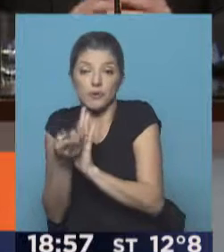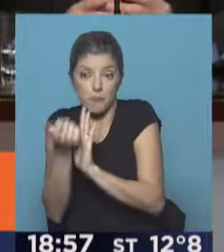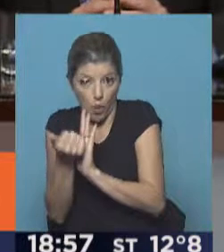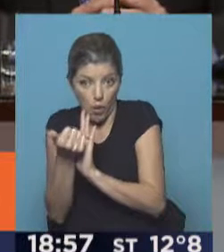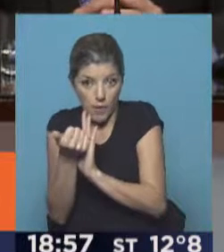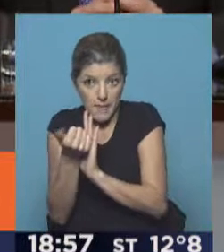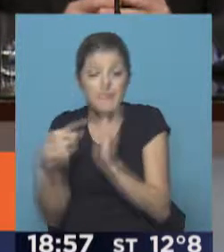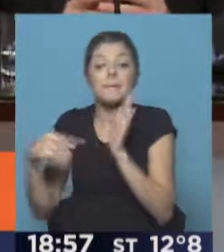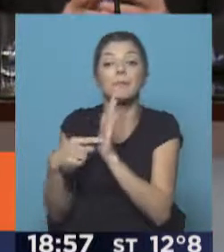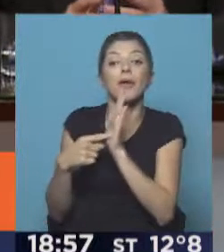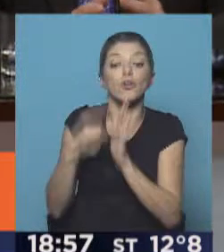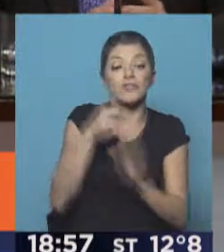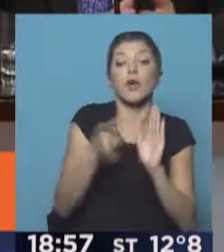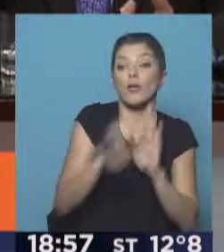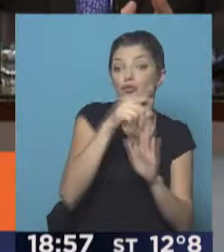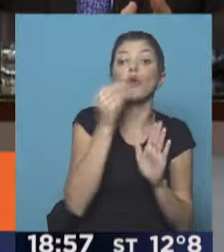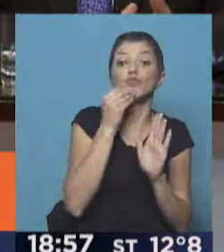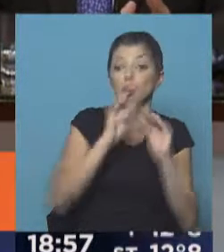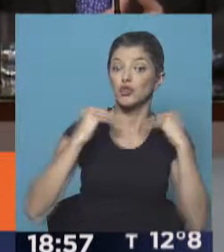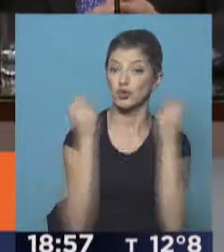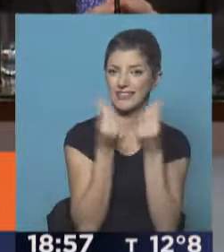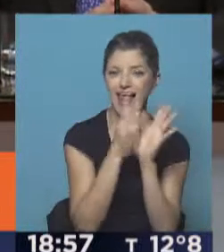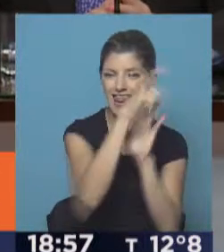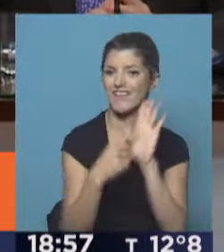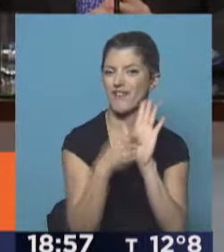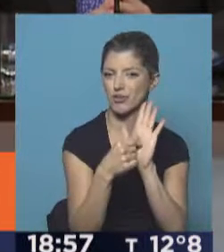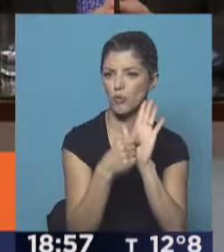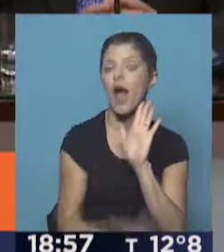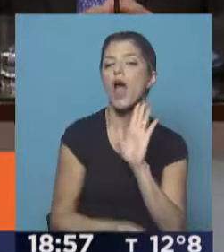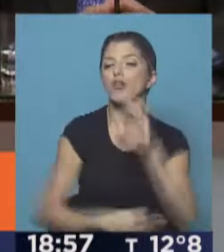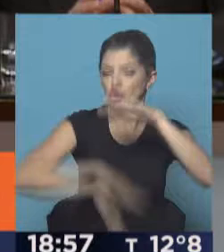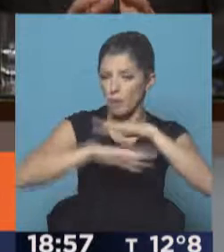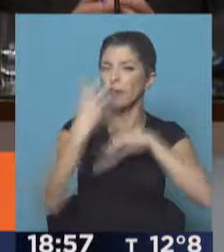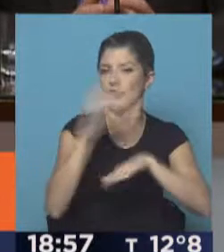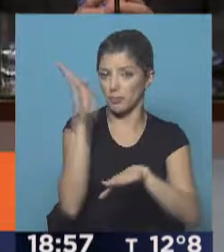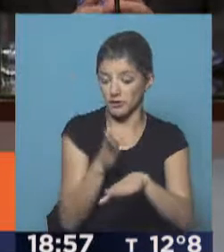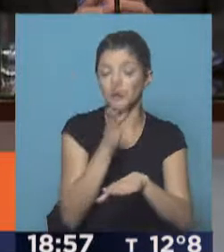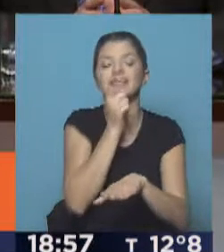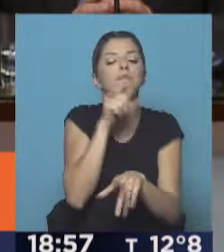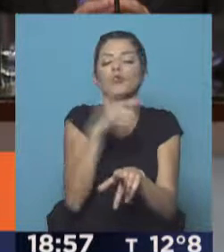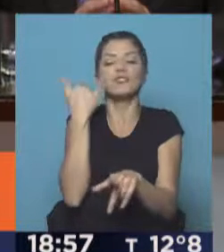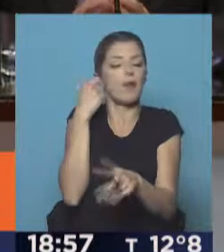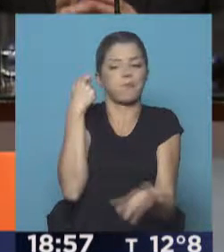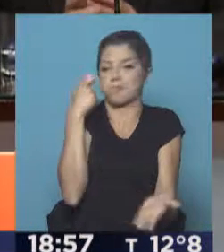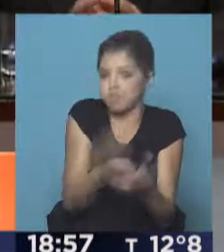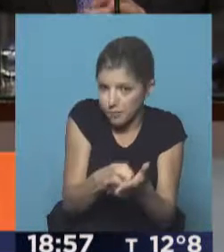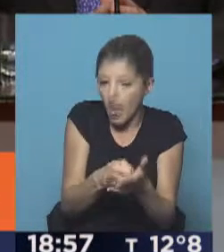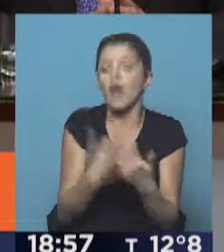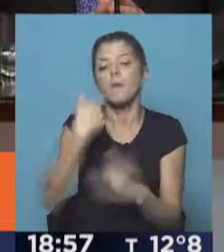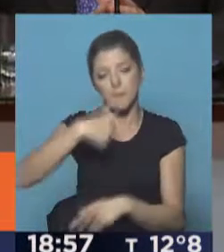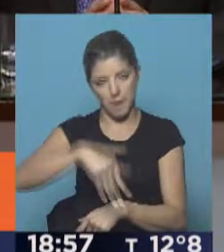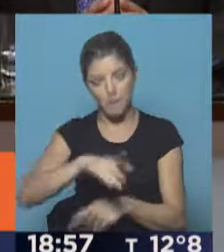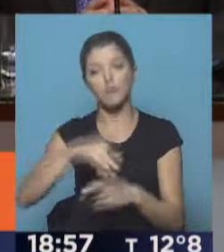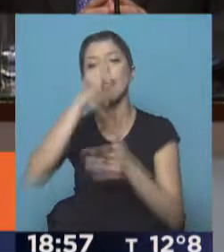aplicar. Y aquel que tuvo un aumento superior y lo pagó, va a recibir una nota de crédito. Y quiero remarcar esto, que lo dijo